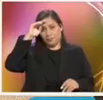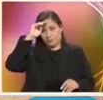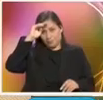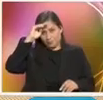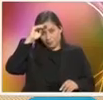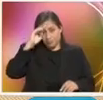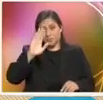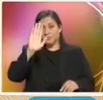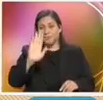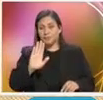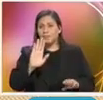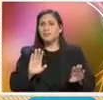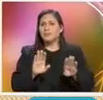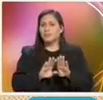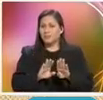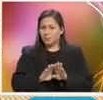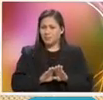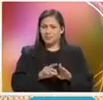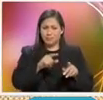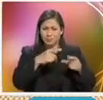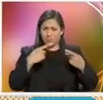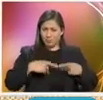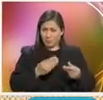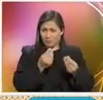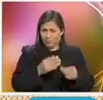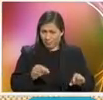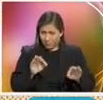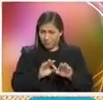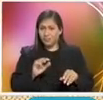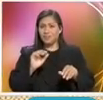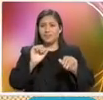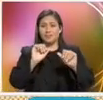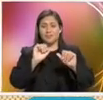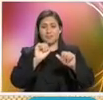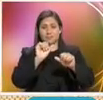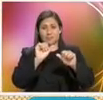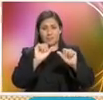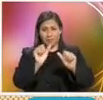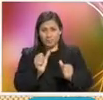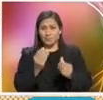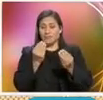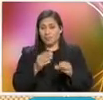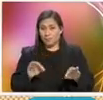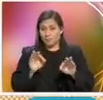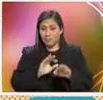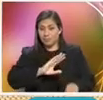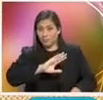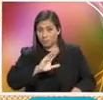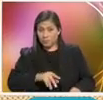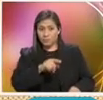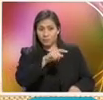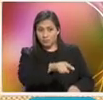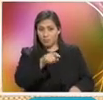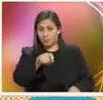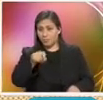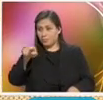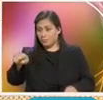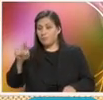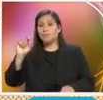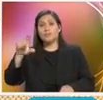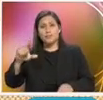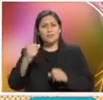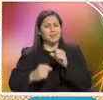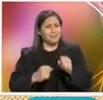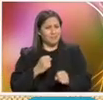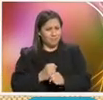mucha coincidencia que personas tan importantes, artistas tan importantes, murieran todos a los 27.